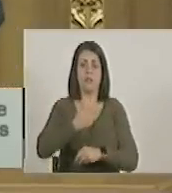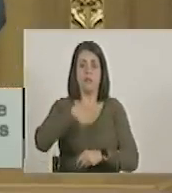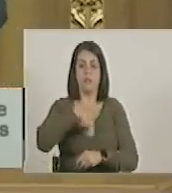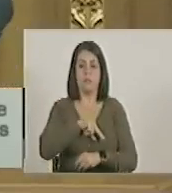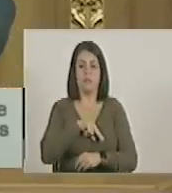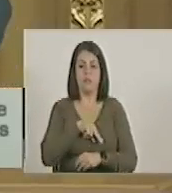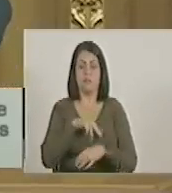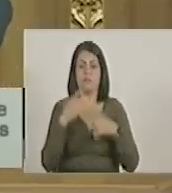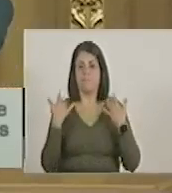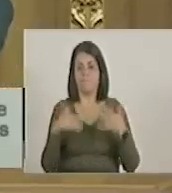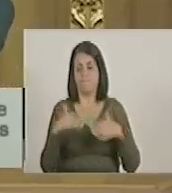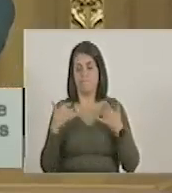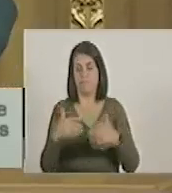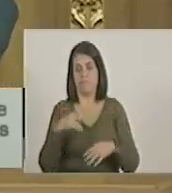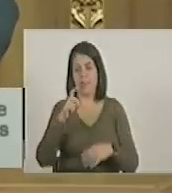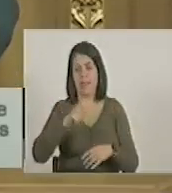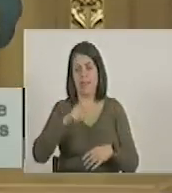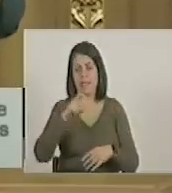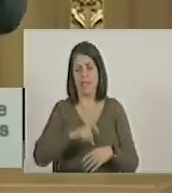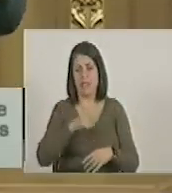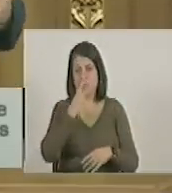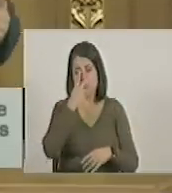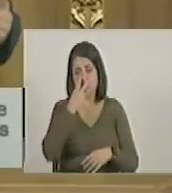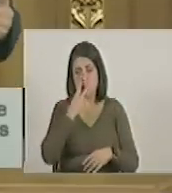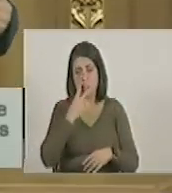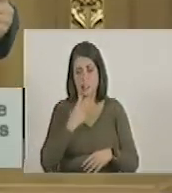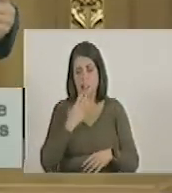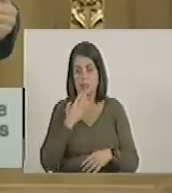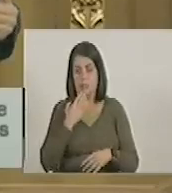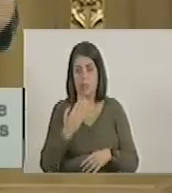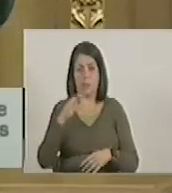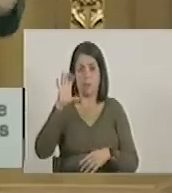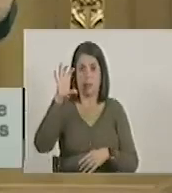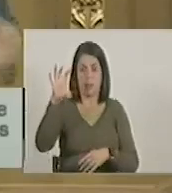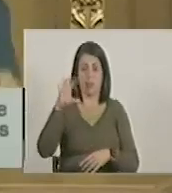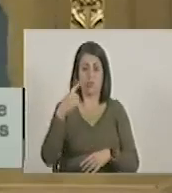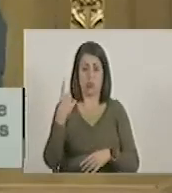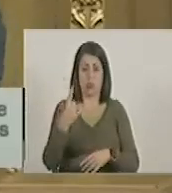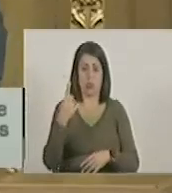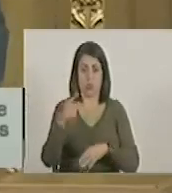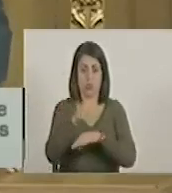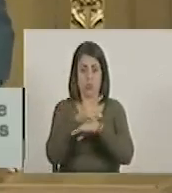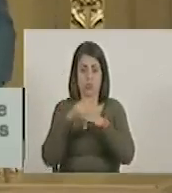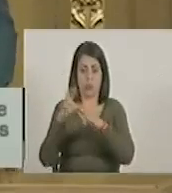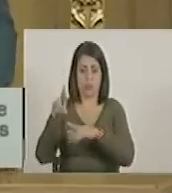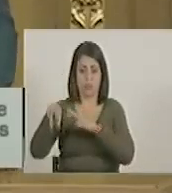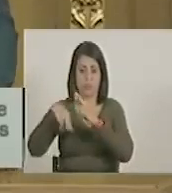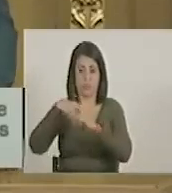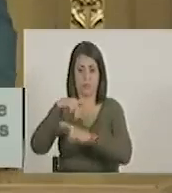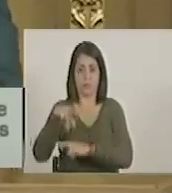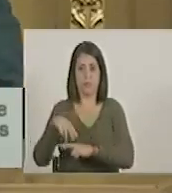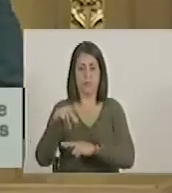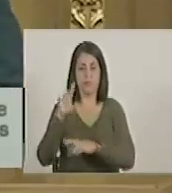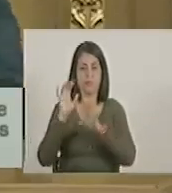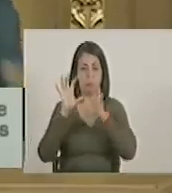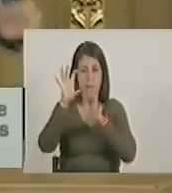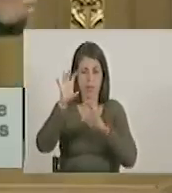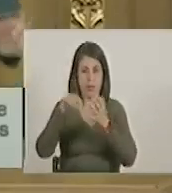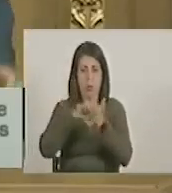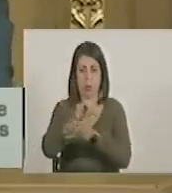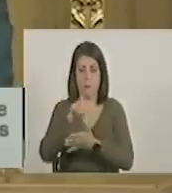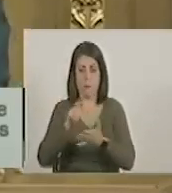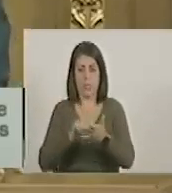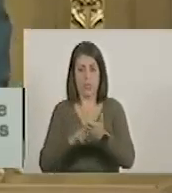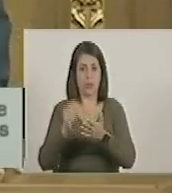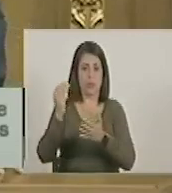nos ha colocado en una situación de precariedad que exige de la nación, no solamente del gobierno revolucionario, de la nación,